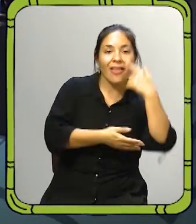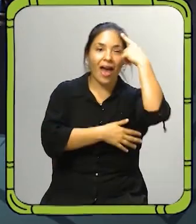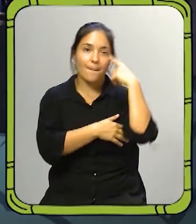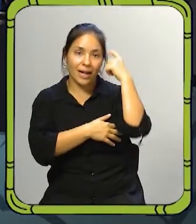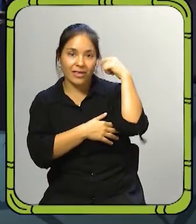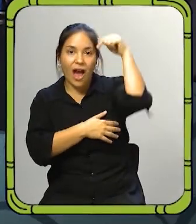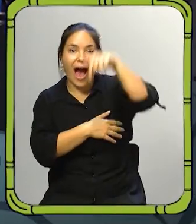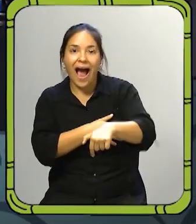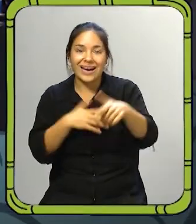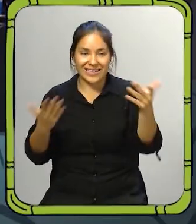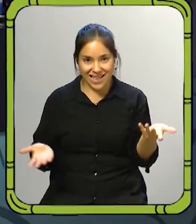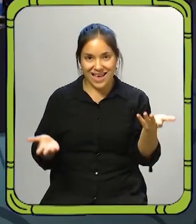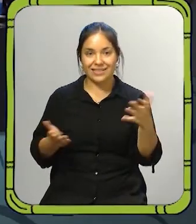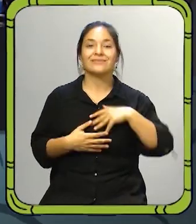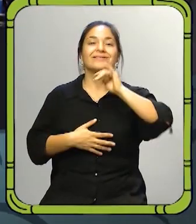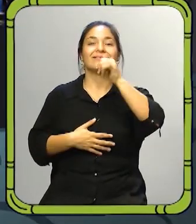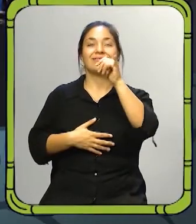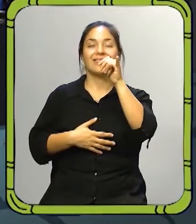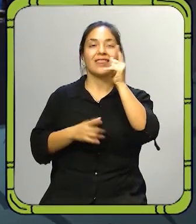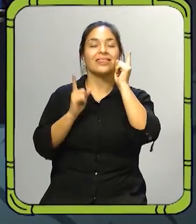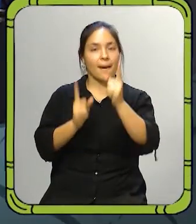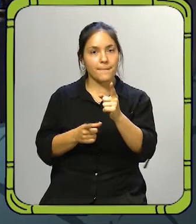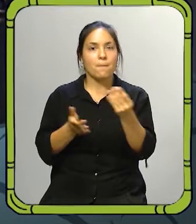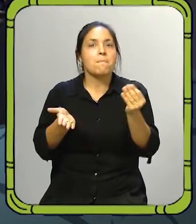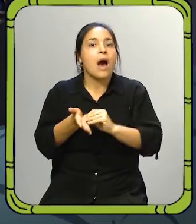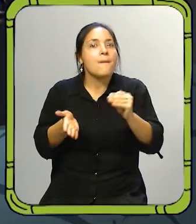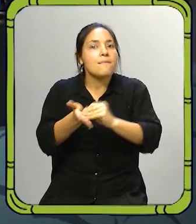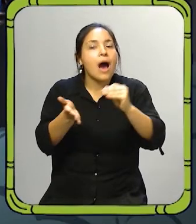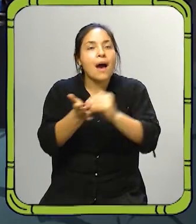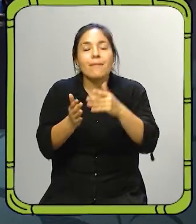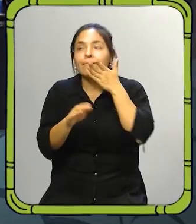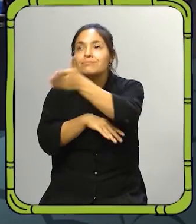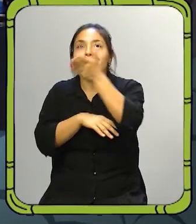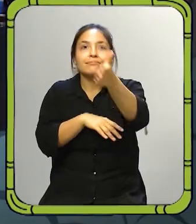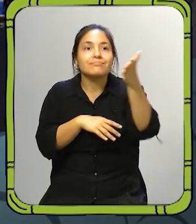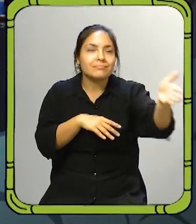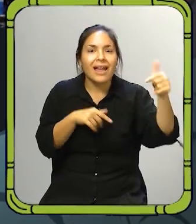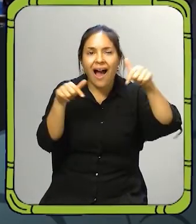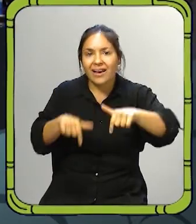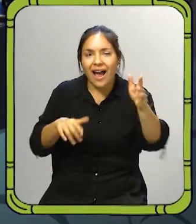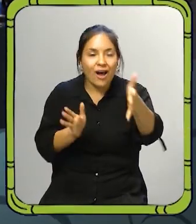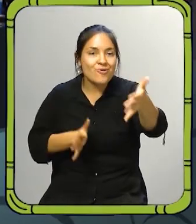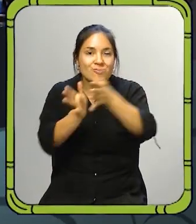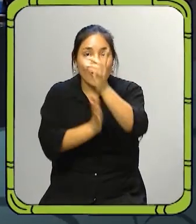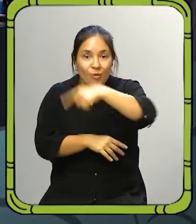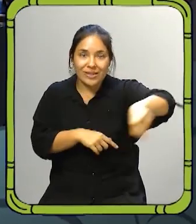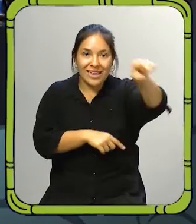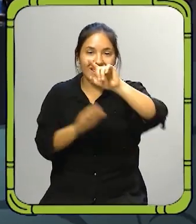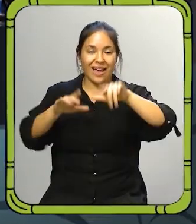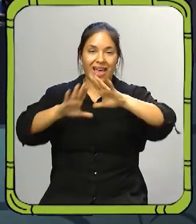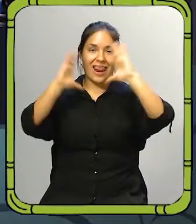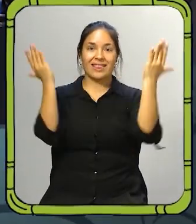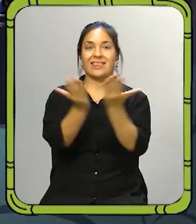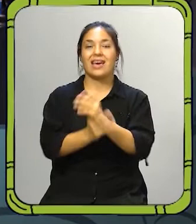aquí. Sí, y aparte vamos a recorrer un montón más de aventuras que nos quedan acá con ustedes en la Tierra.